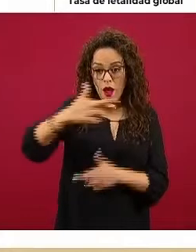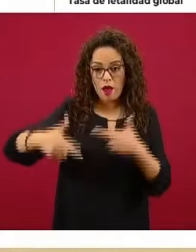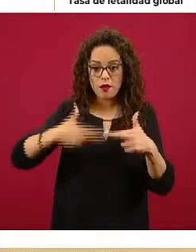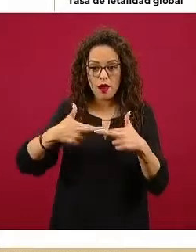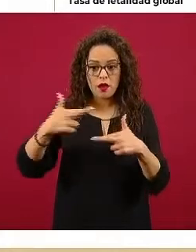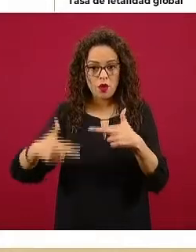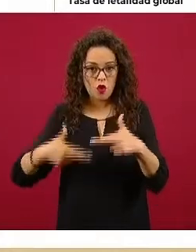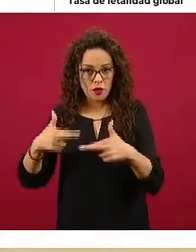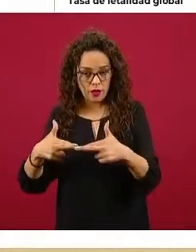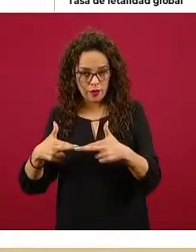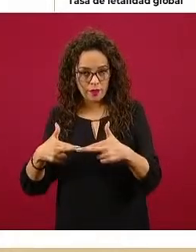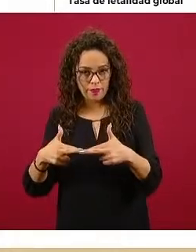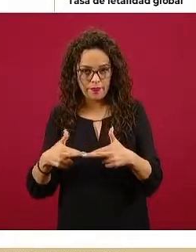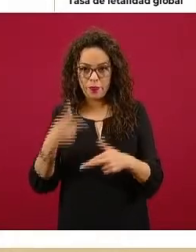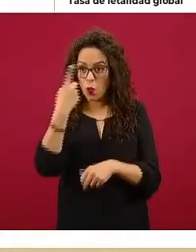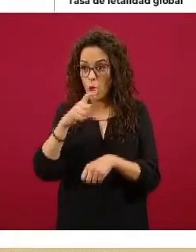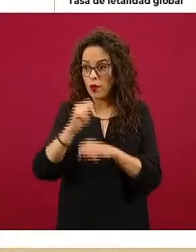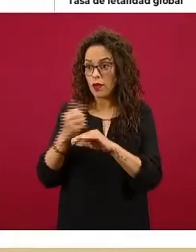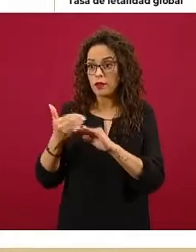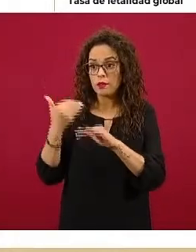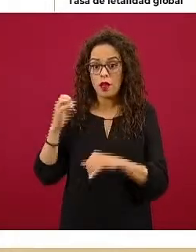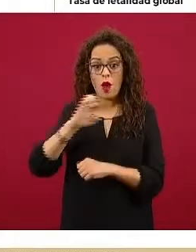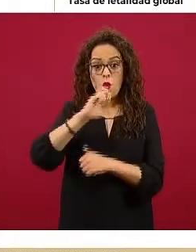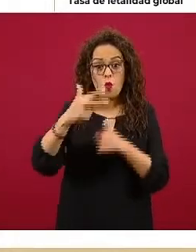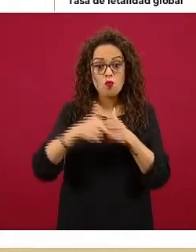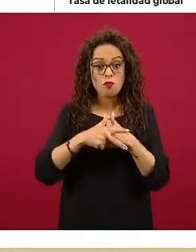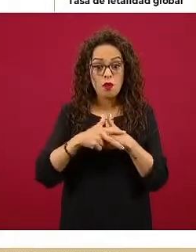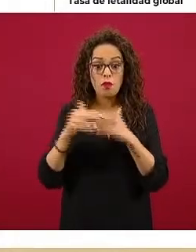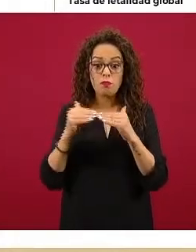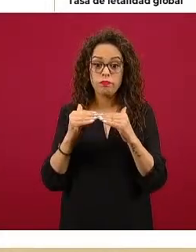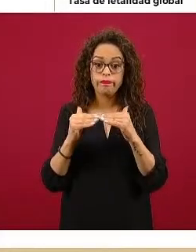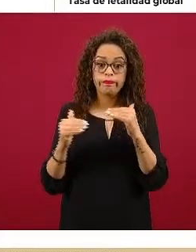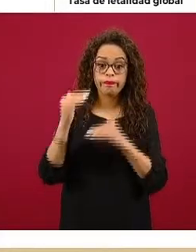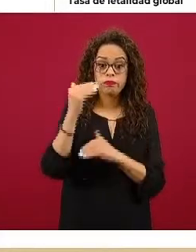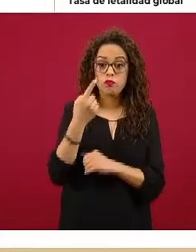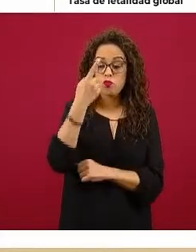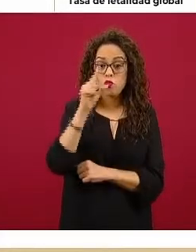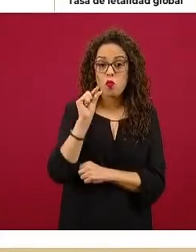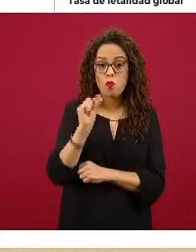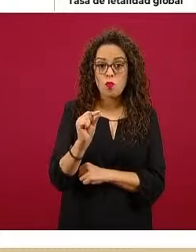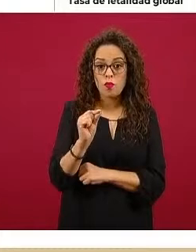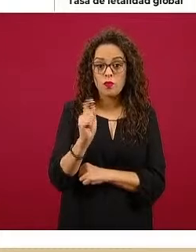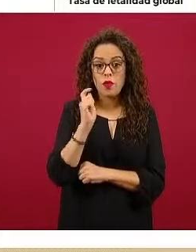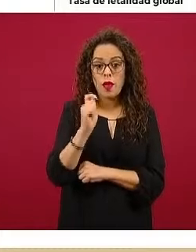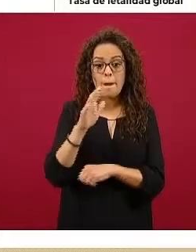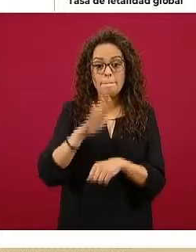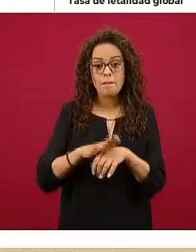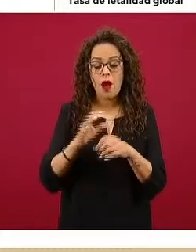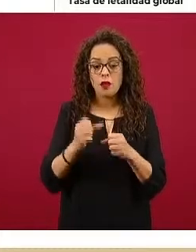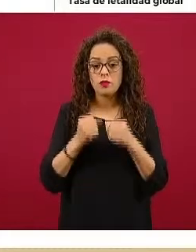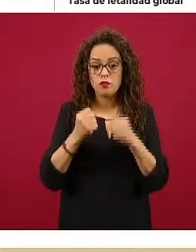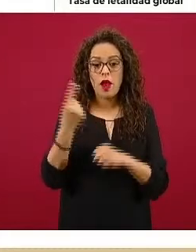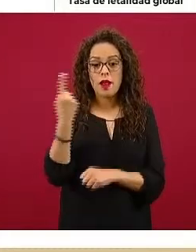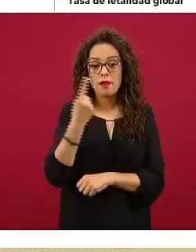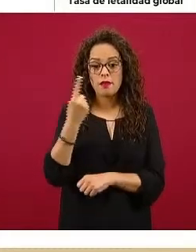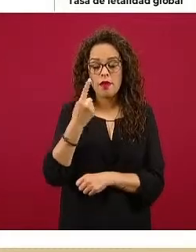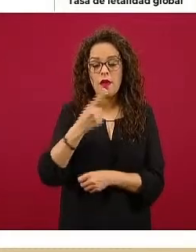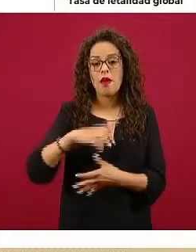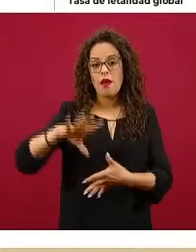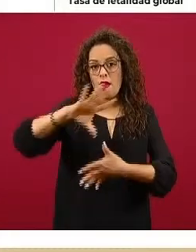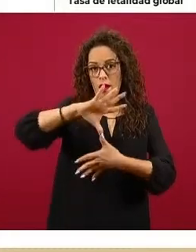semana apenas Europa superaba casi por menos de un punto porcentual a la región de las Américas. Vean cómo